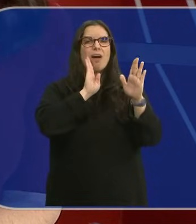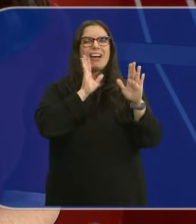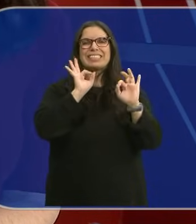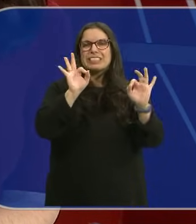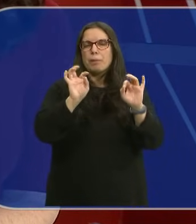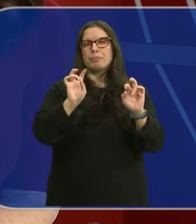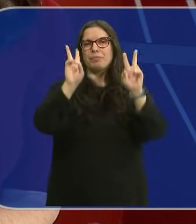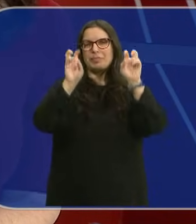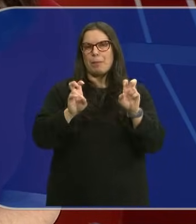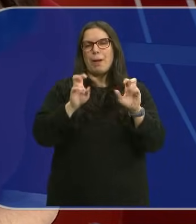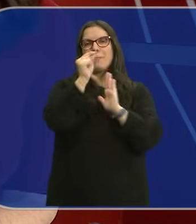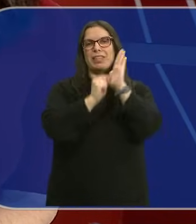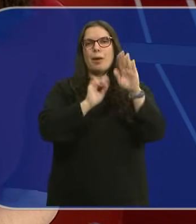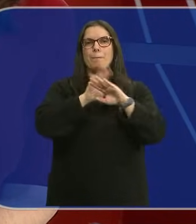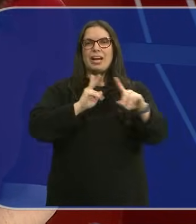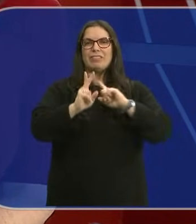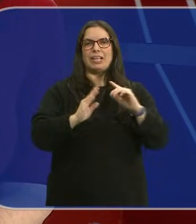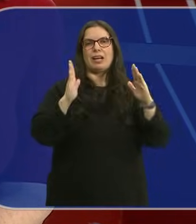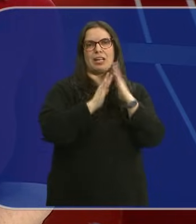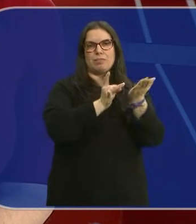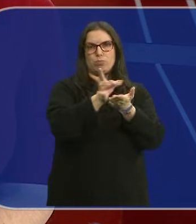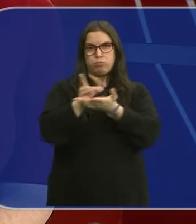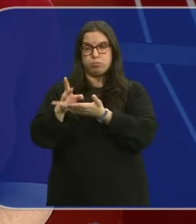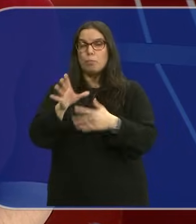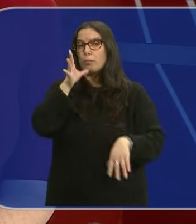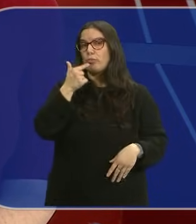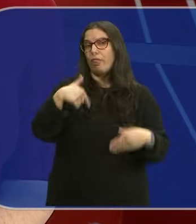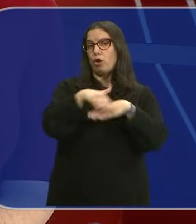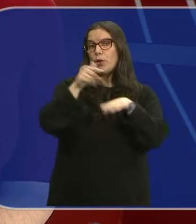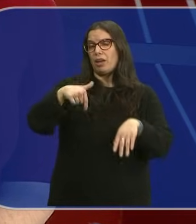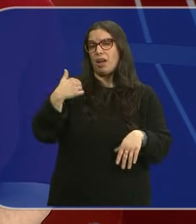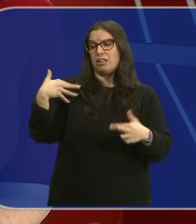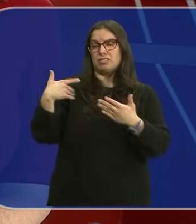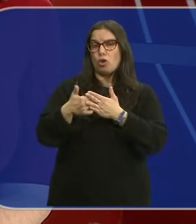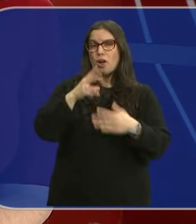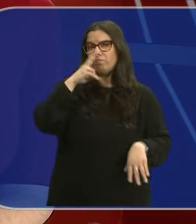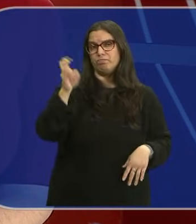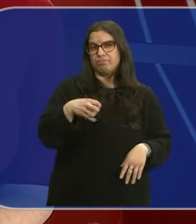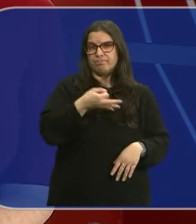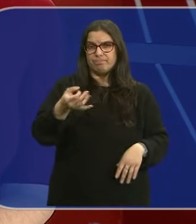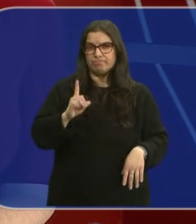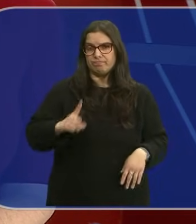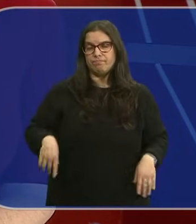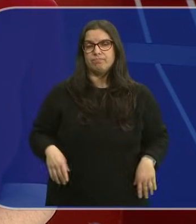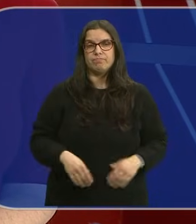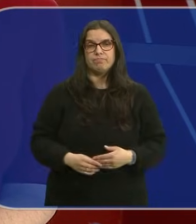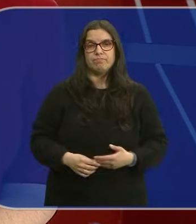especialmente contra las medidas antidesahucios que, según el Gobierno regional, han demostrado hasta ahora no ser efectivas.